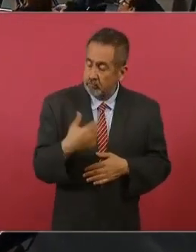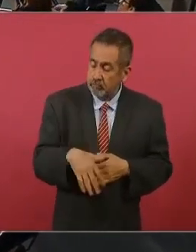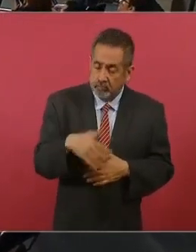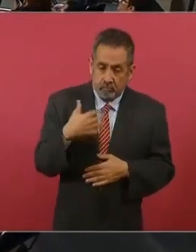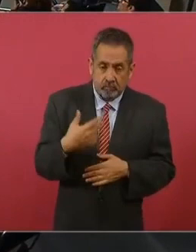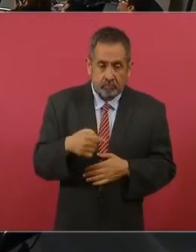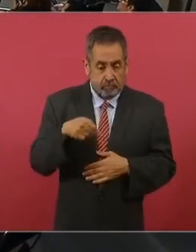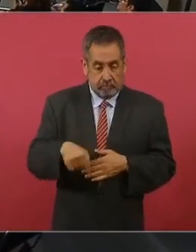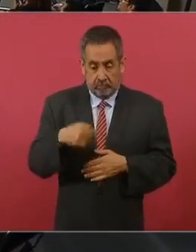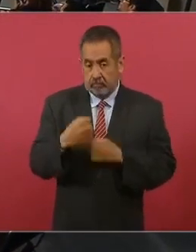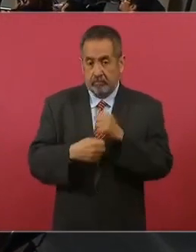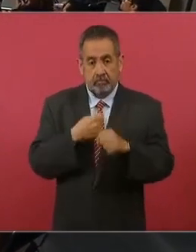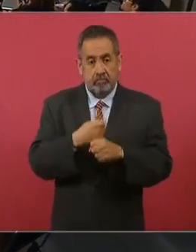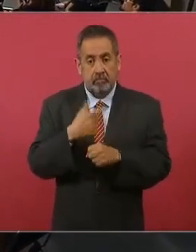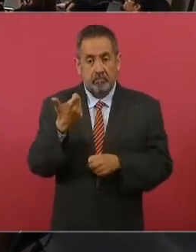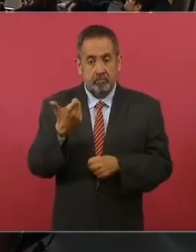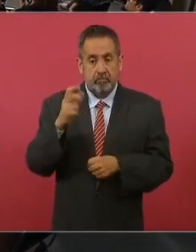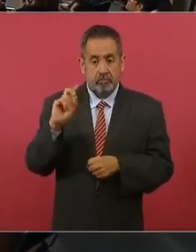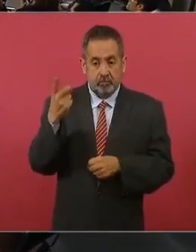pues este año